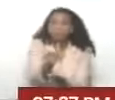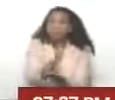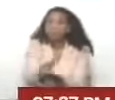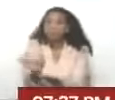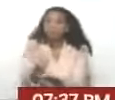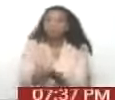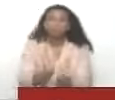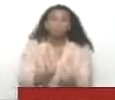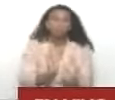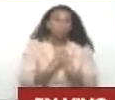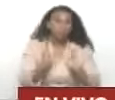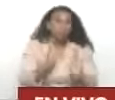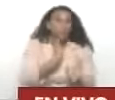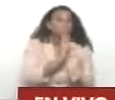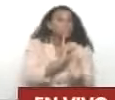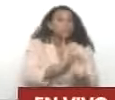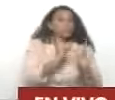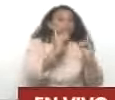para todo.